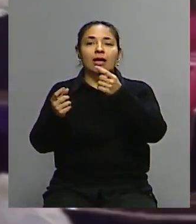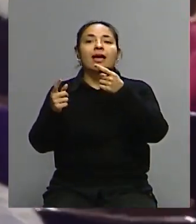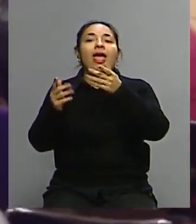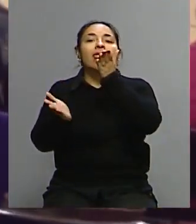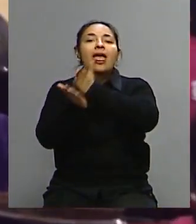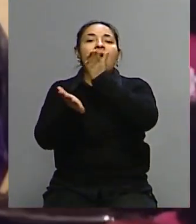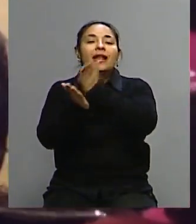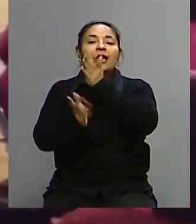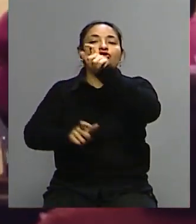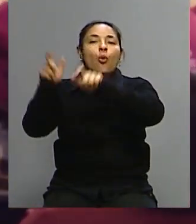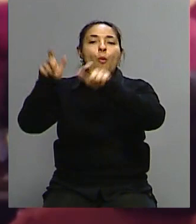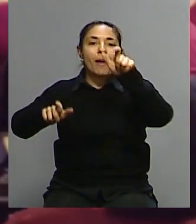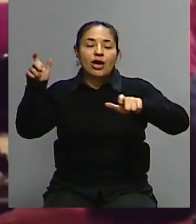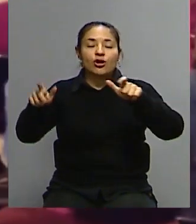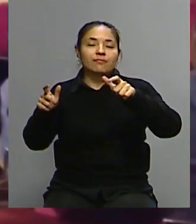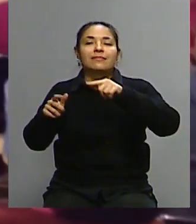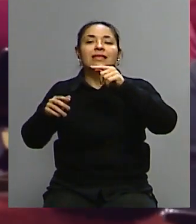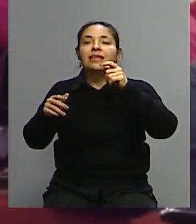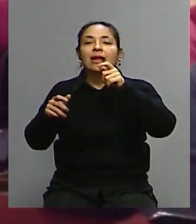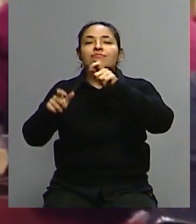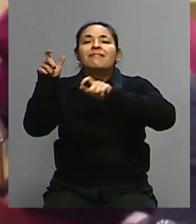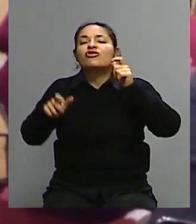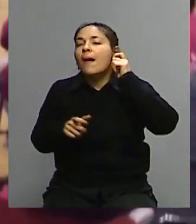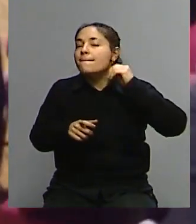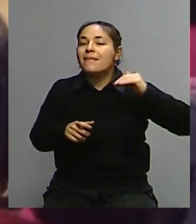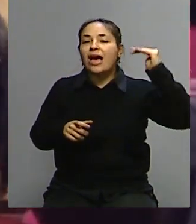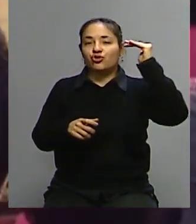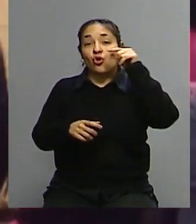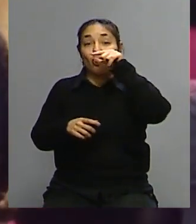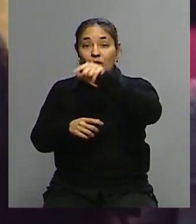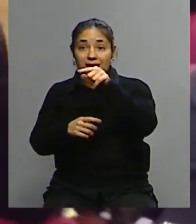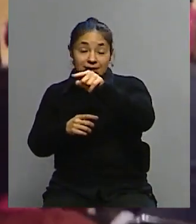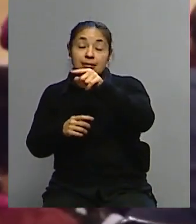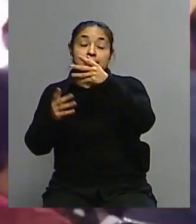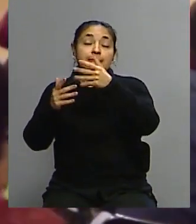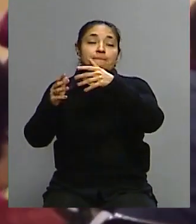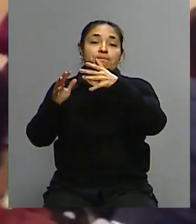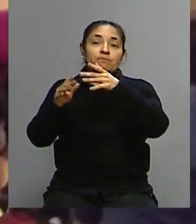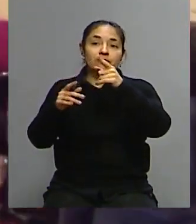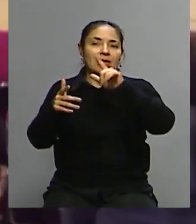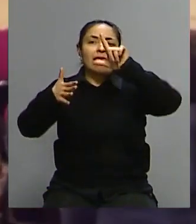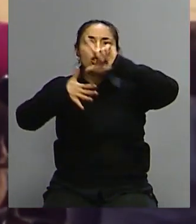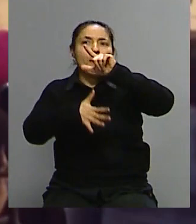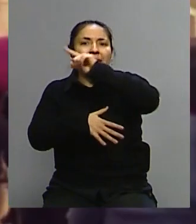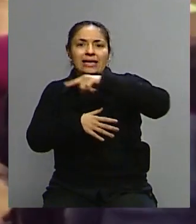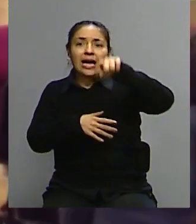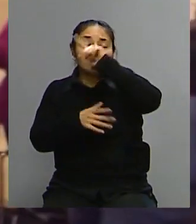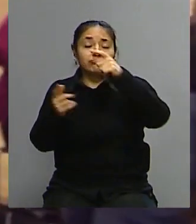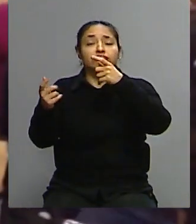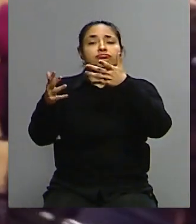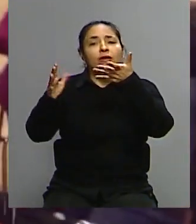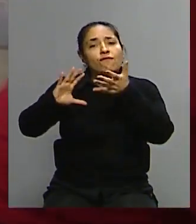Personas Mayores, que también nos ayudan un poco a actualizar el lenguaje para que sea un poco más inclusivo y más